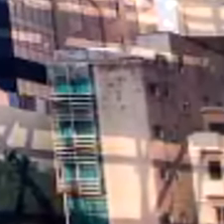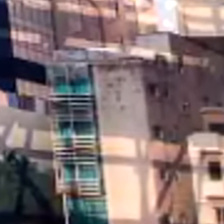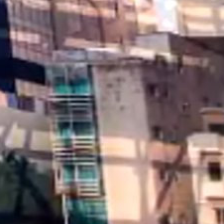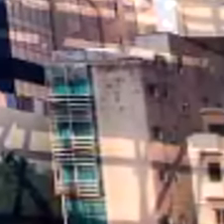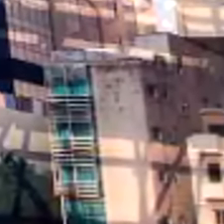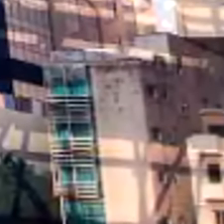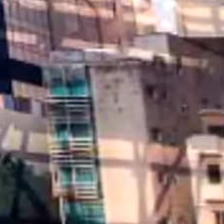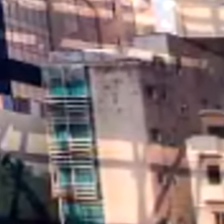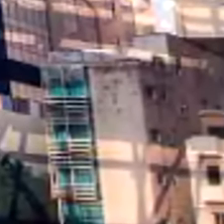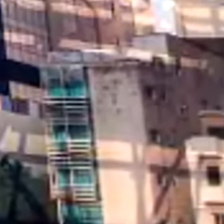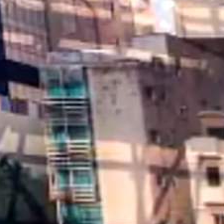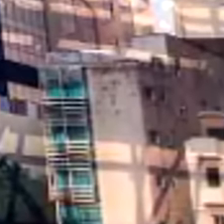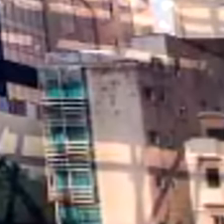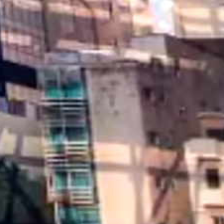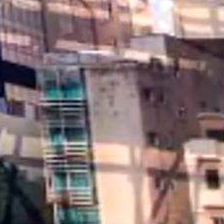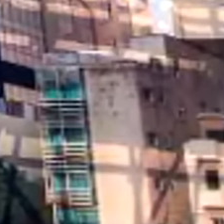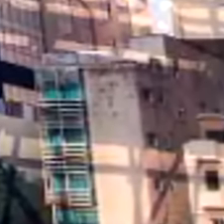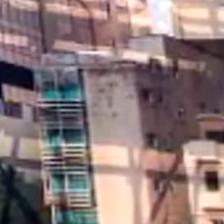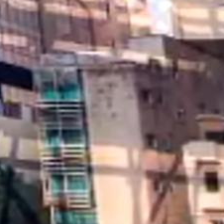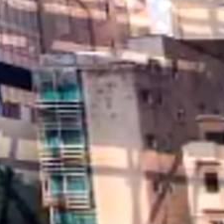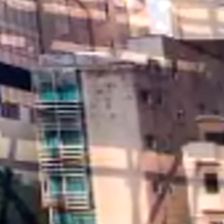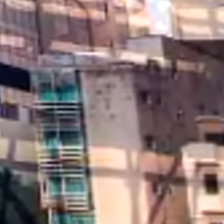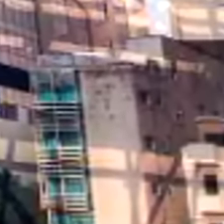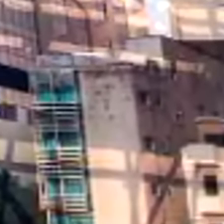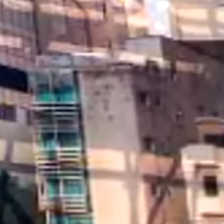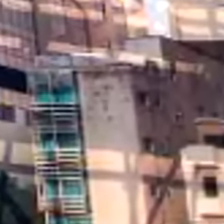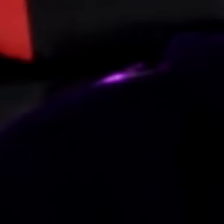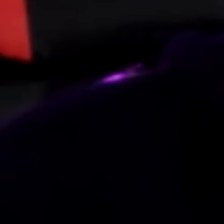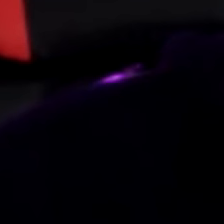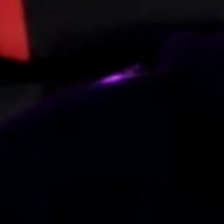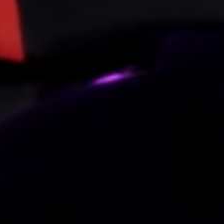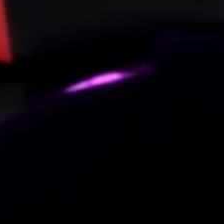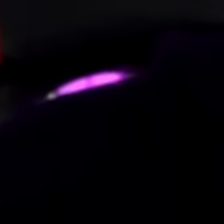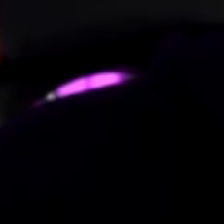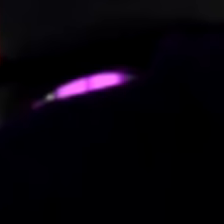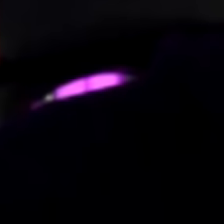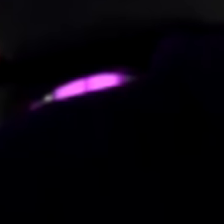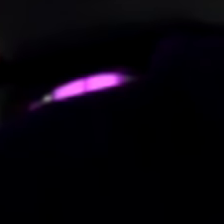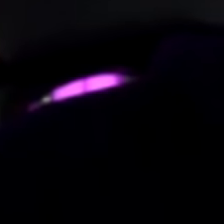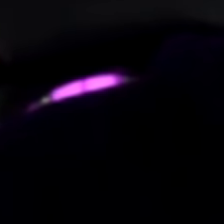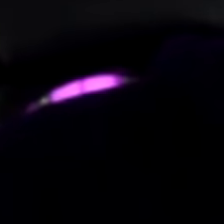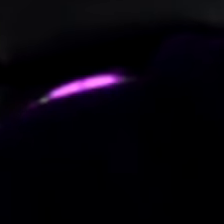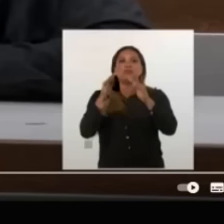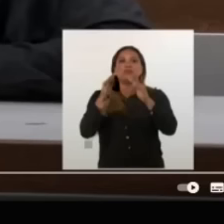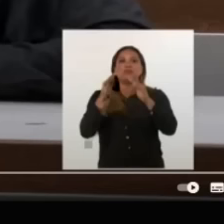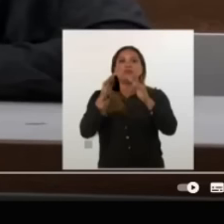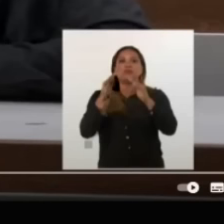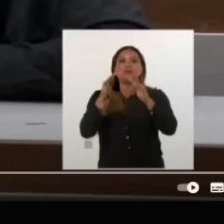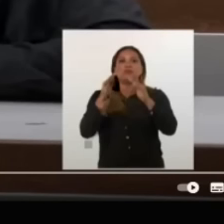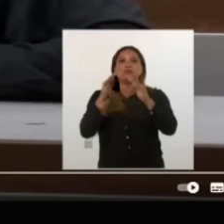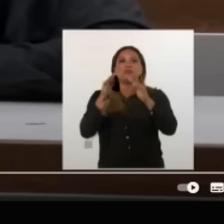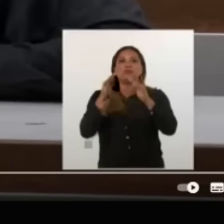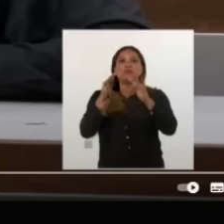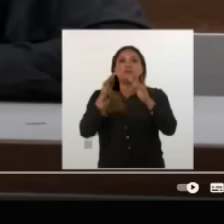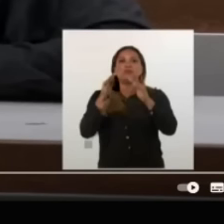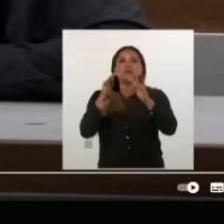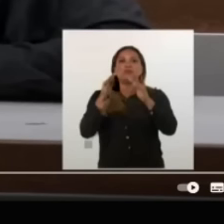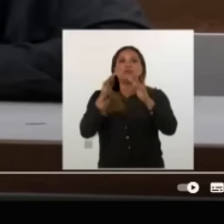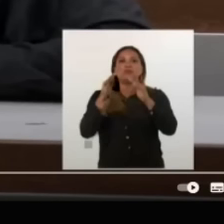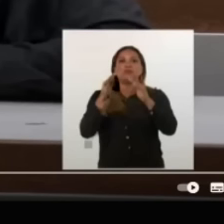acercar en El Vedado en Miramar algo para un hotel no los dejen hay que hacerle lo mismo a estos delincuentes qué tipo má más cínico